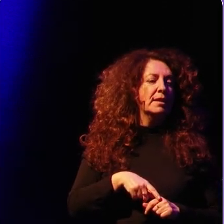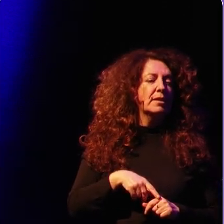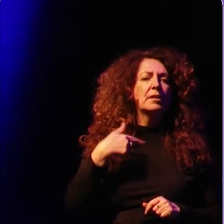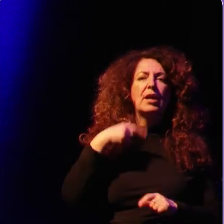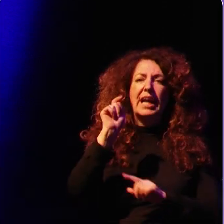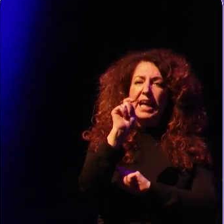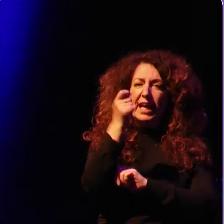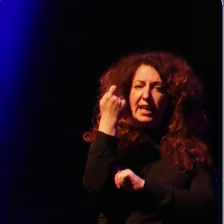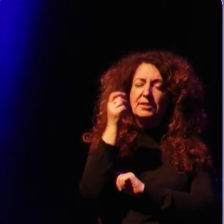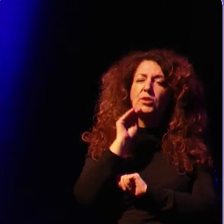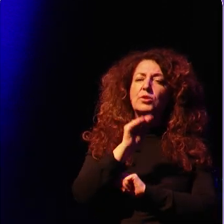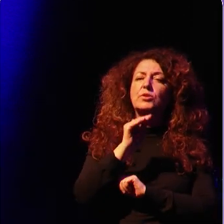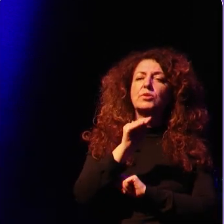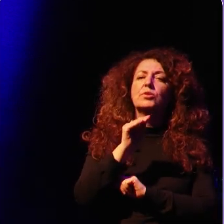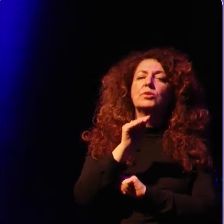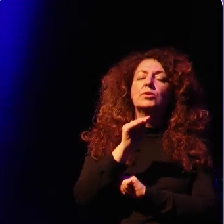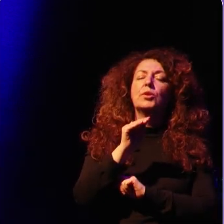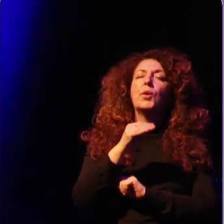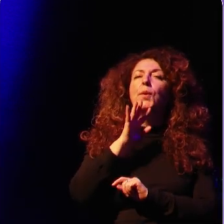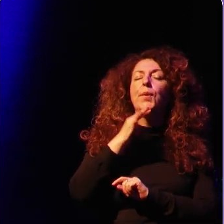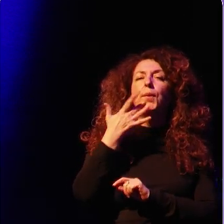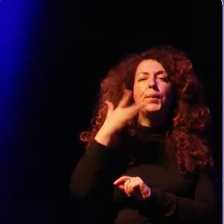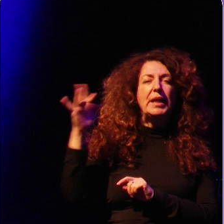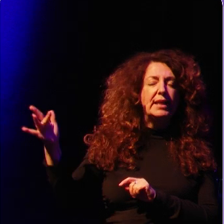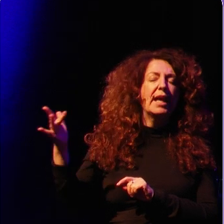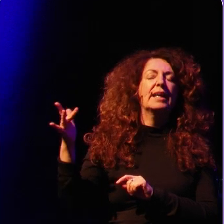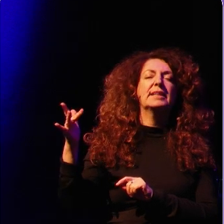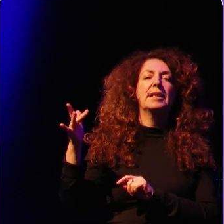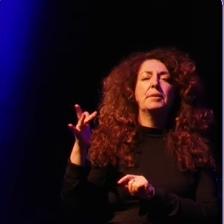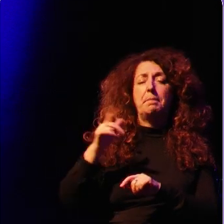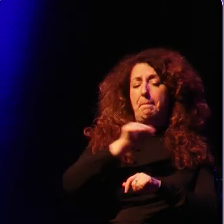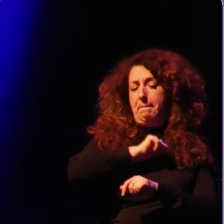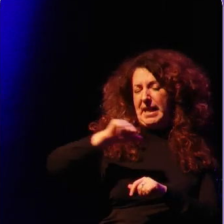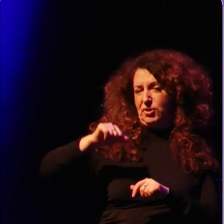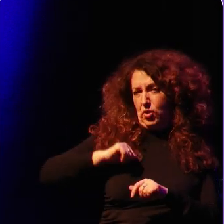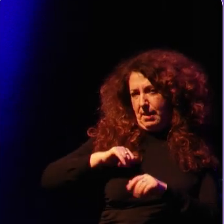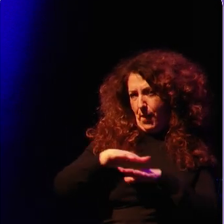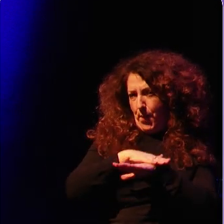con éxito tu voz sintética mediante voz neuronal personalizada básica.